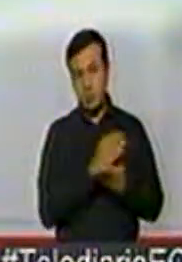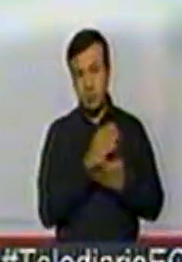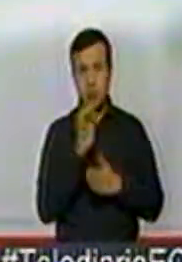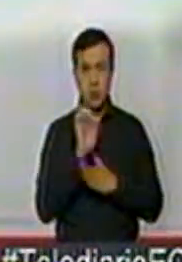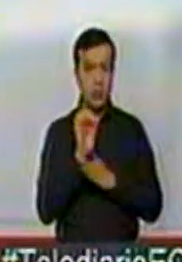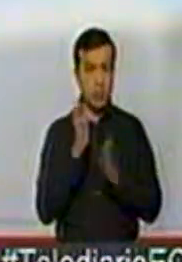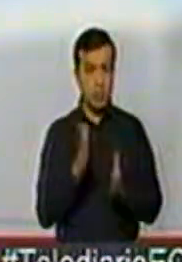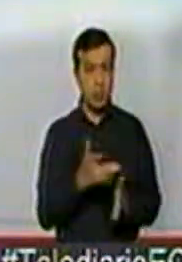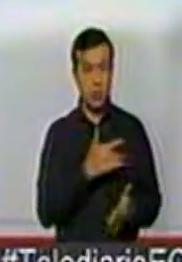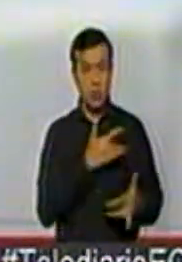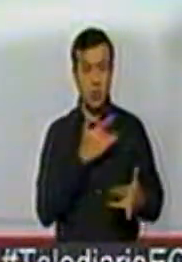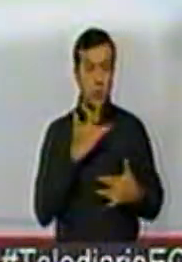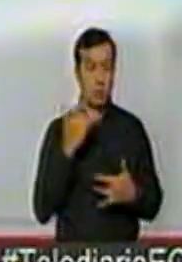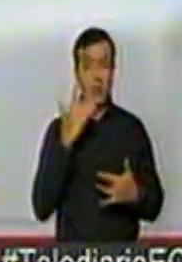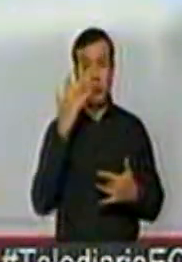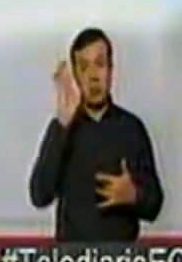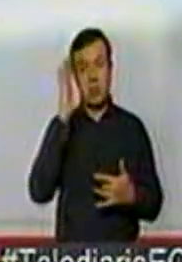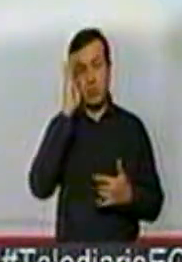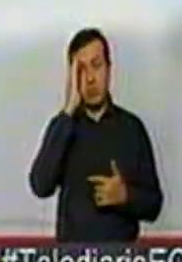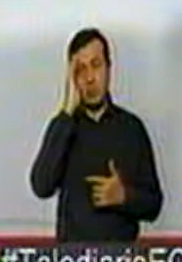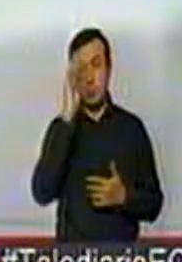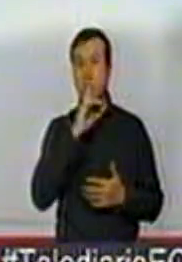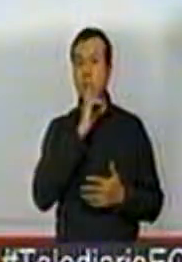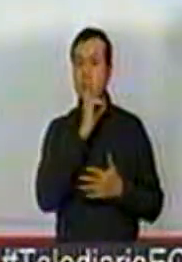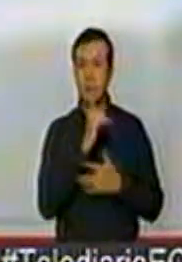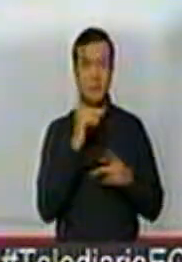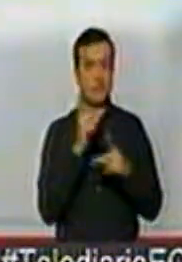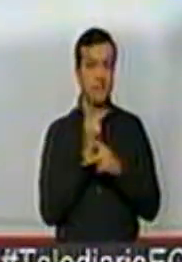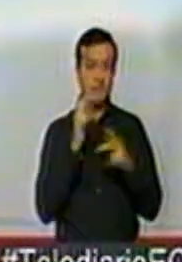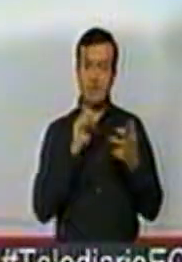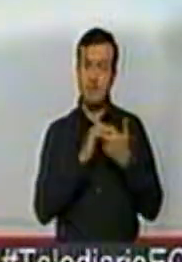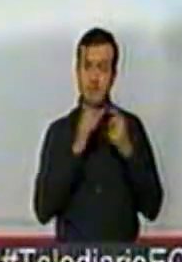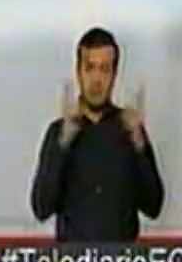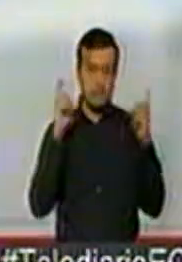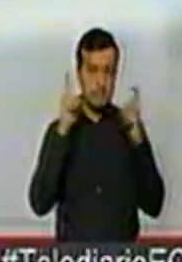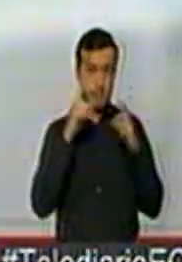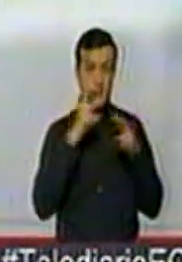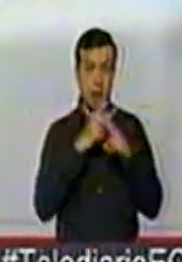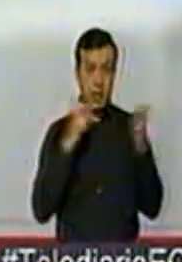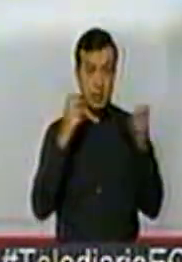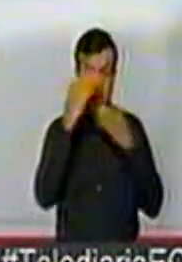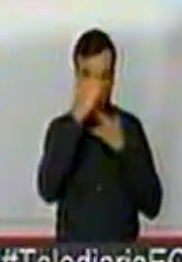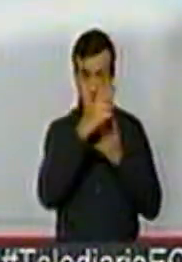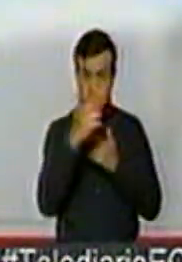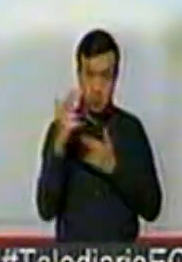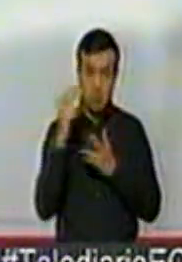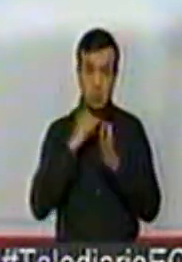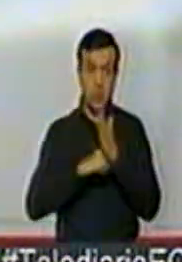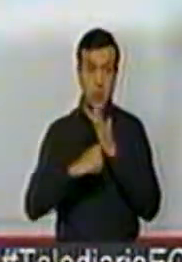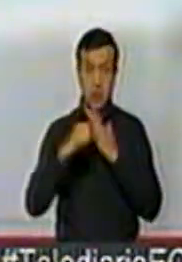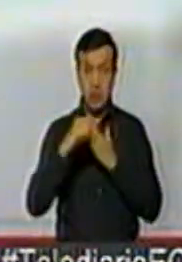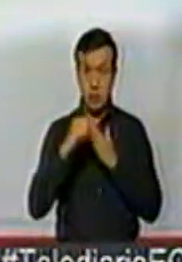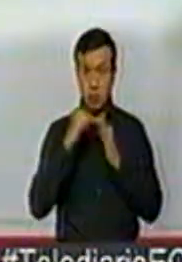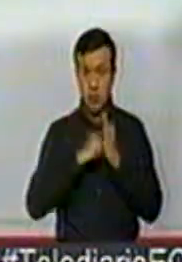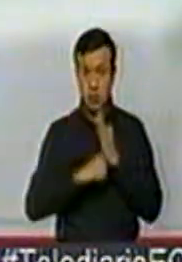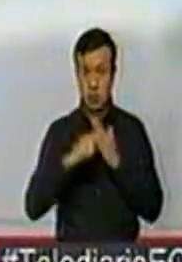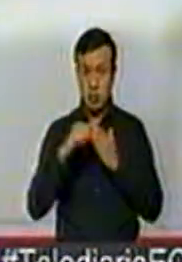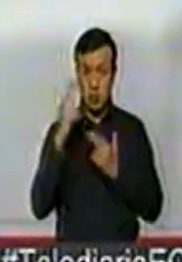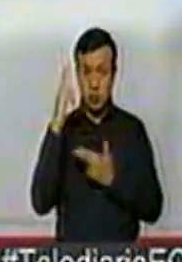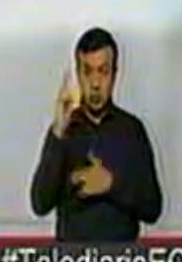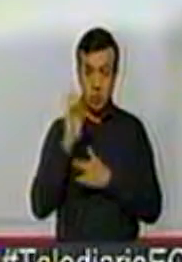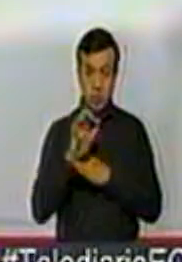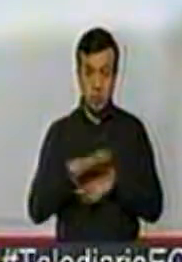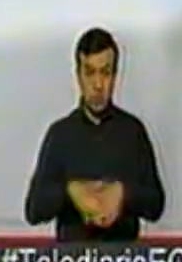nos encontramos sumamente preocupados de que existan estos ex guerrilleros, porque lo que ha dicho el ministro de Defensa es que dentro del Ecuador ya no